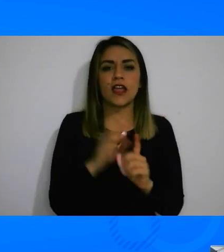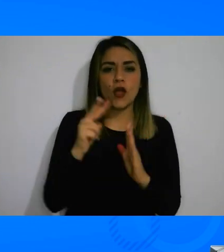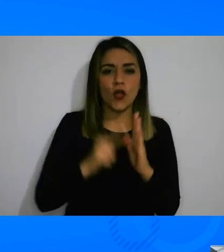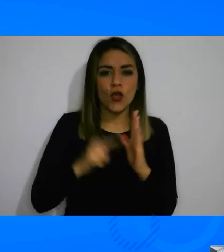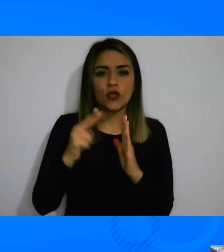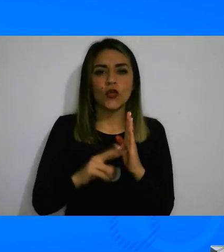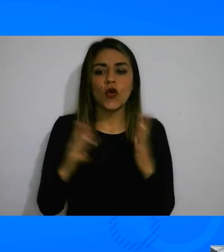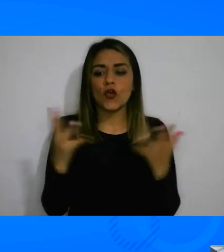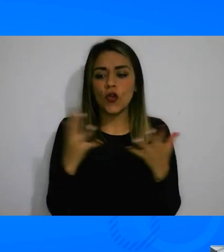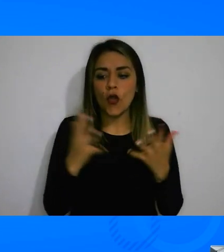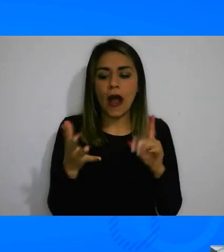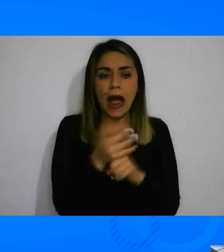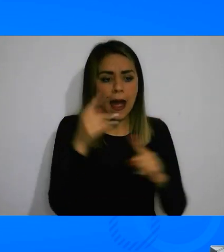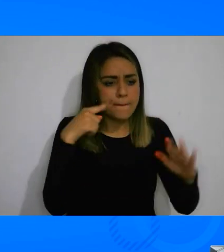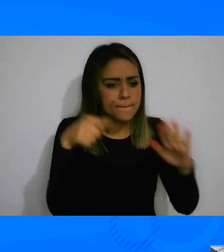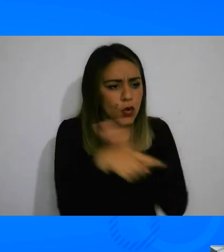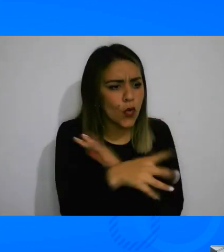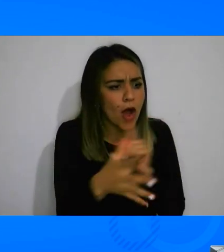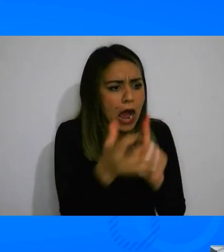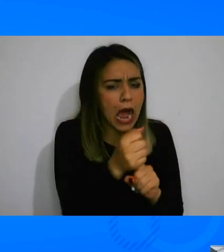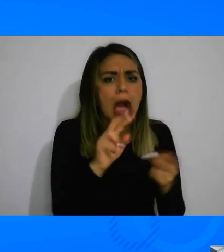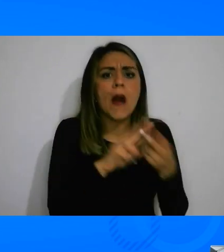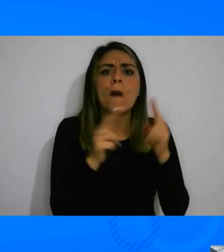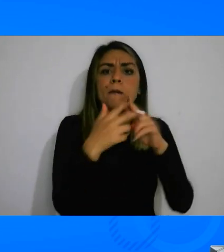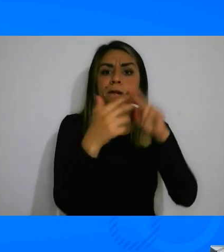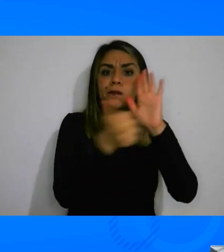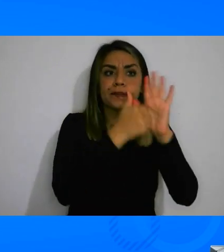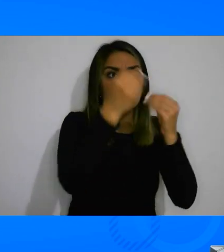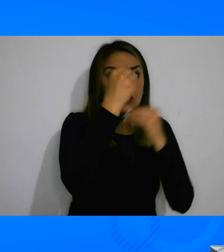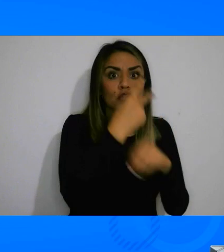donde van a poder profundizar, porque sabemos que una cátedra de